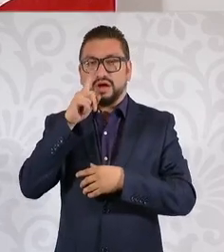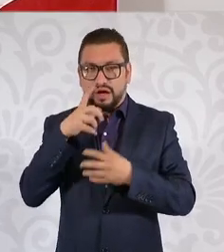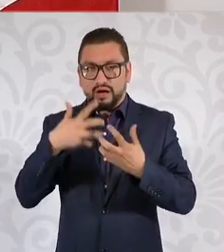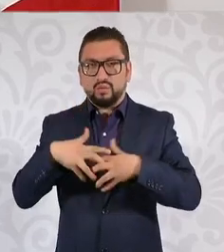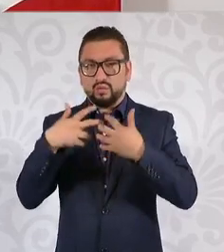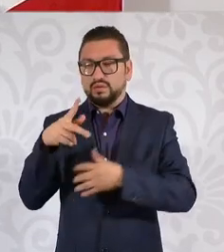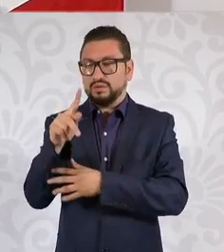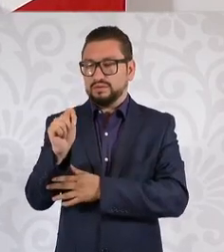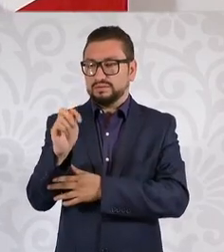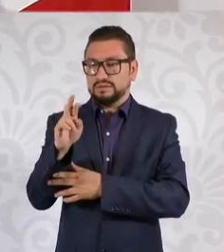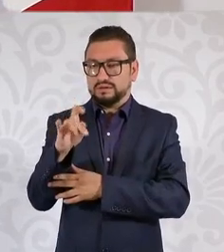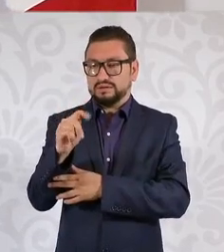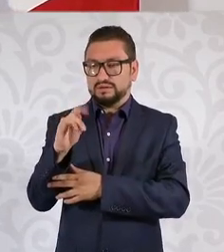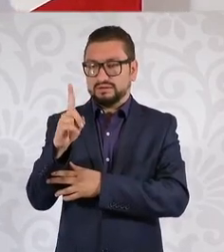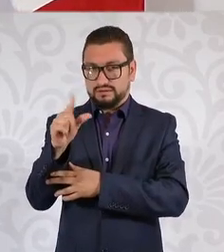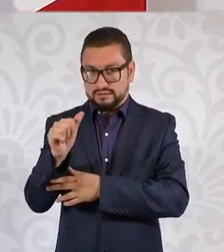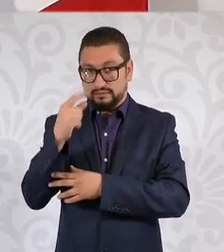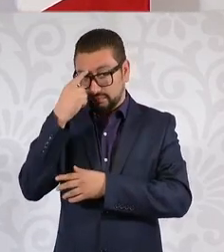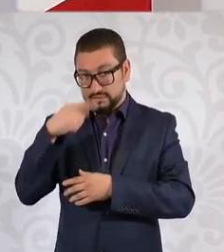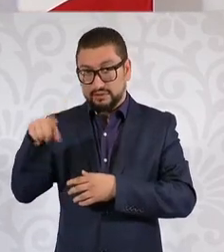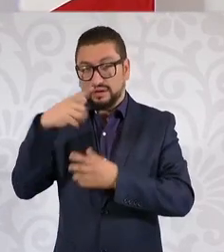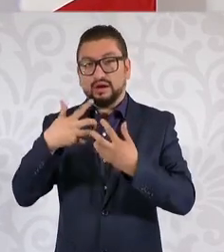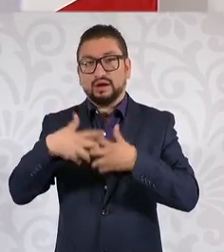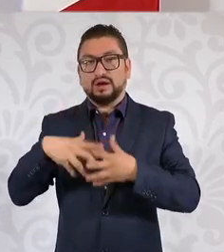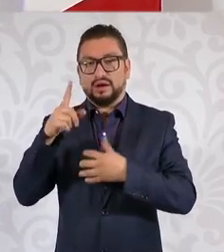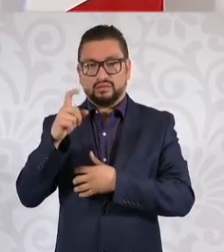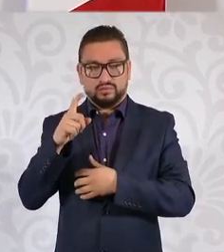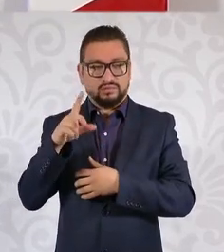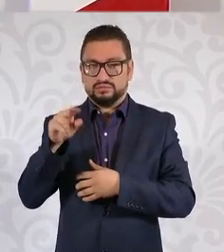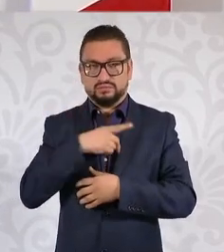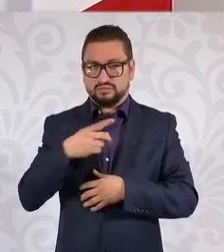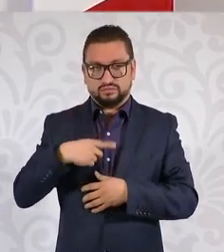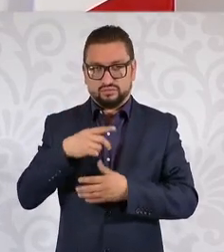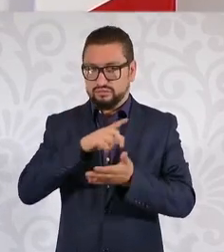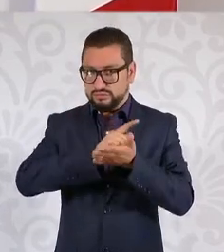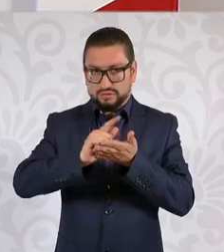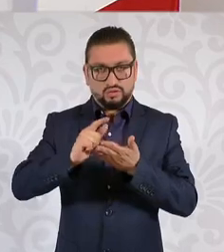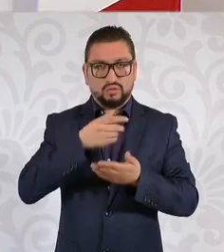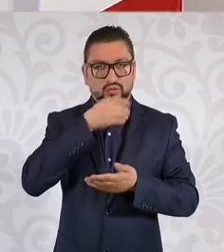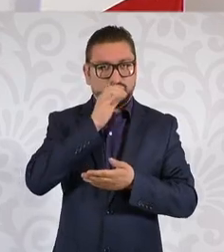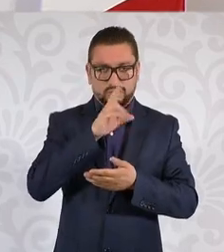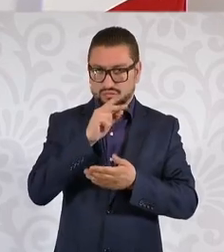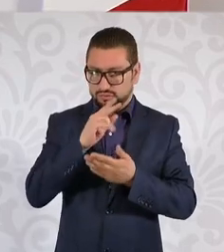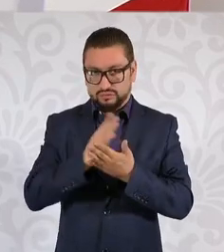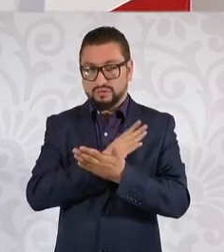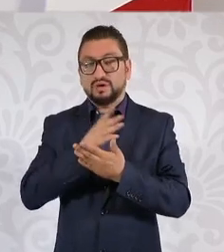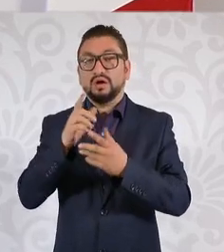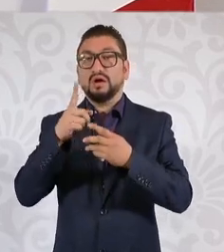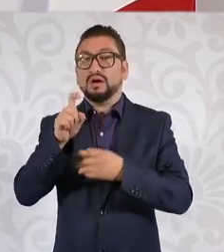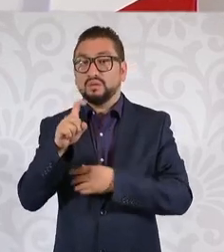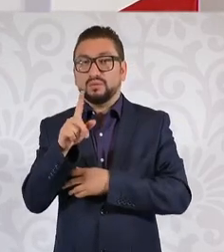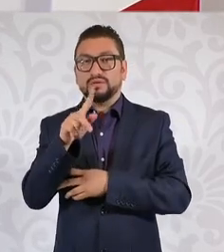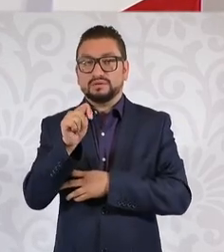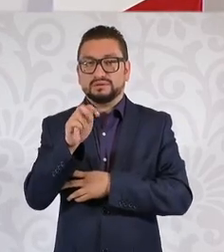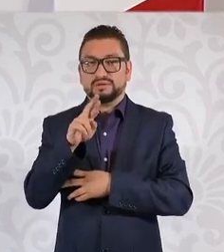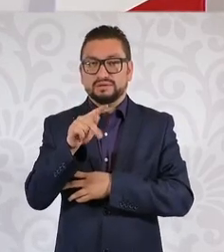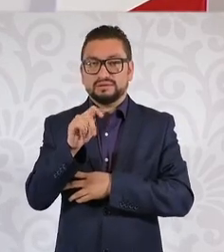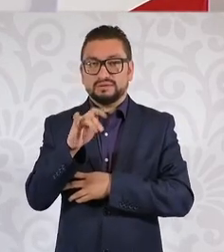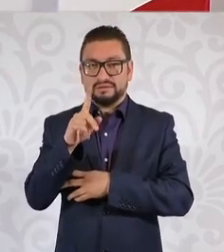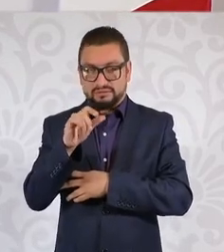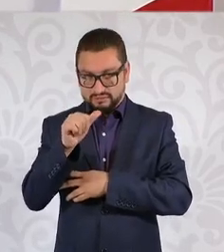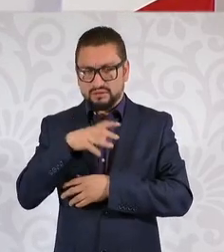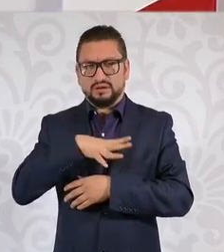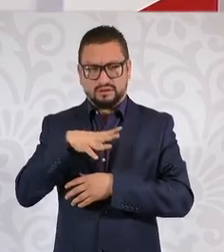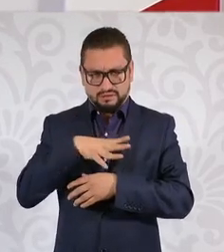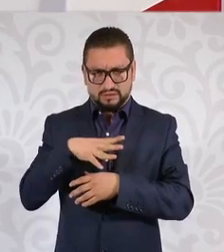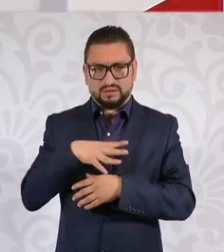o sea que para que opere la empresa no deben usar agua potable, sino deben usar agua tratada, que hay disponibilidad